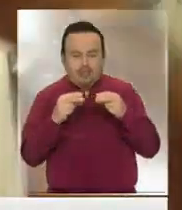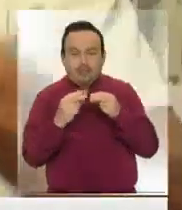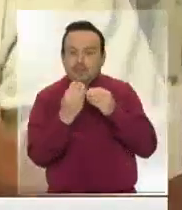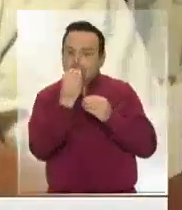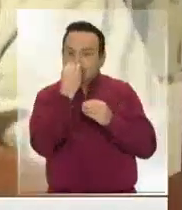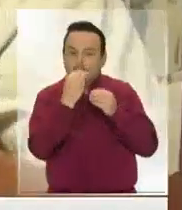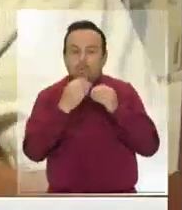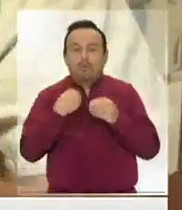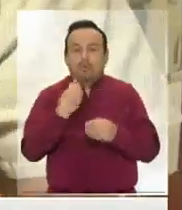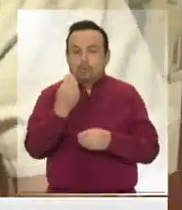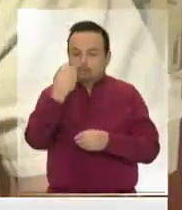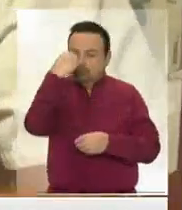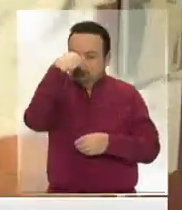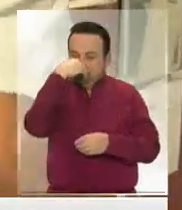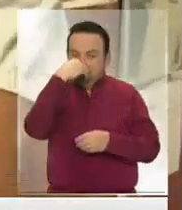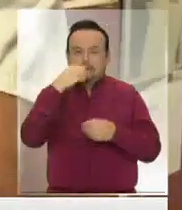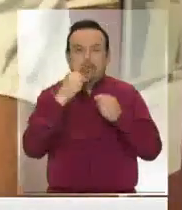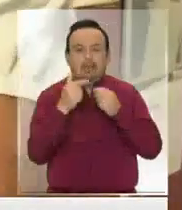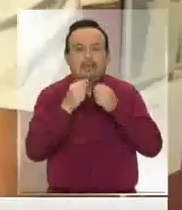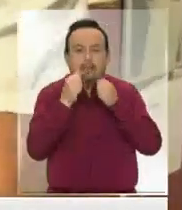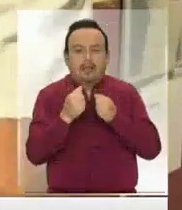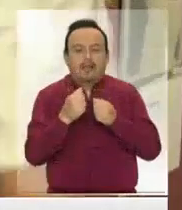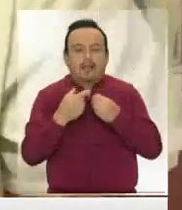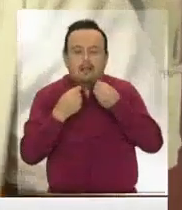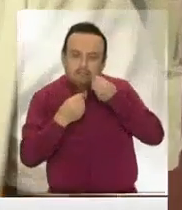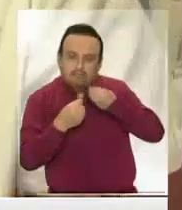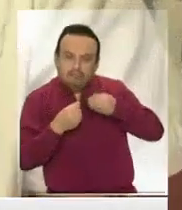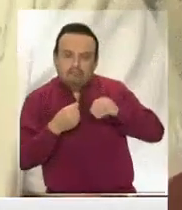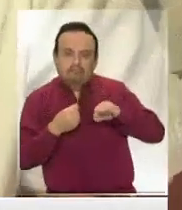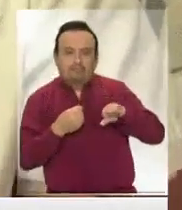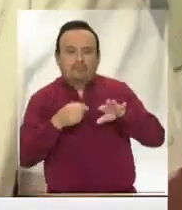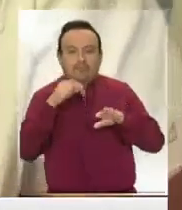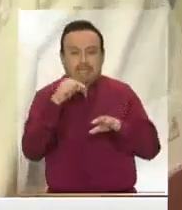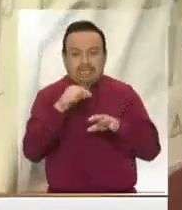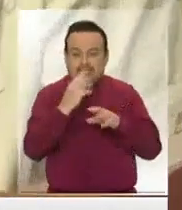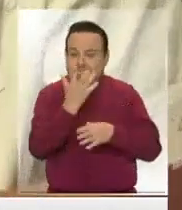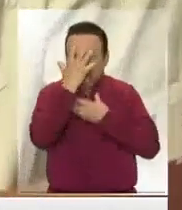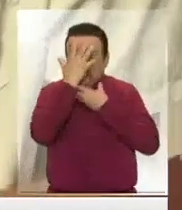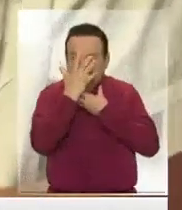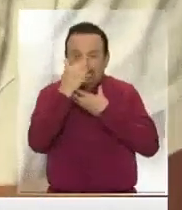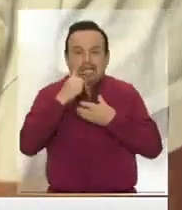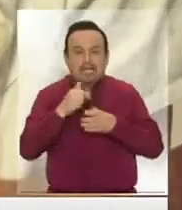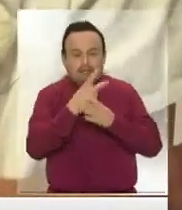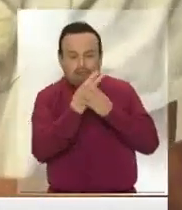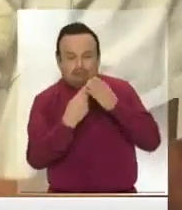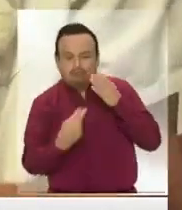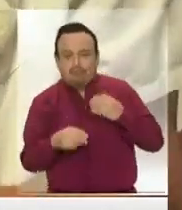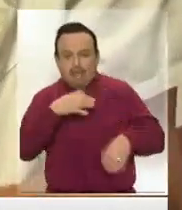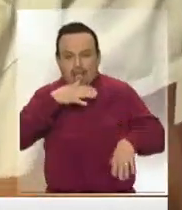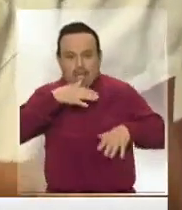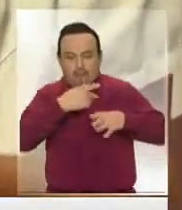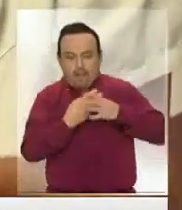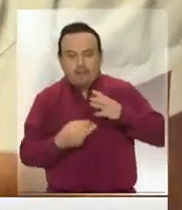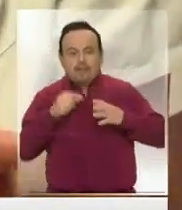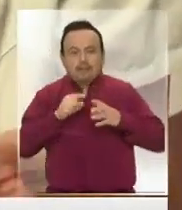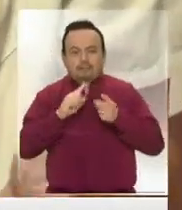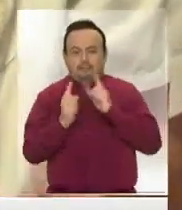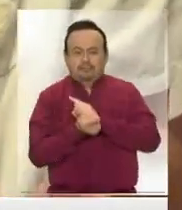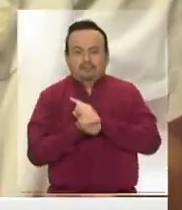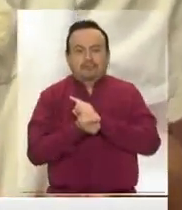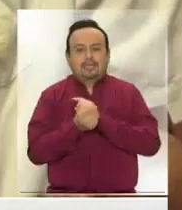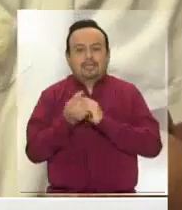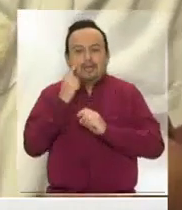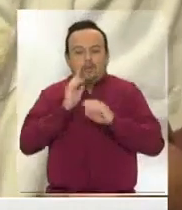Un tubo para el aire entrante y una conexión para el aire evacuado. Y esta máscara de buceo se ha transformado en máscaras de ventilación en